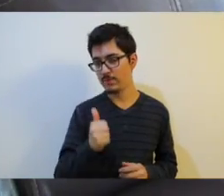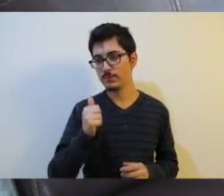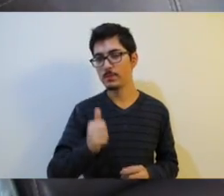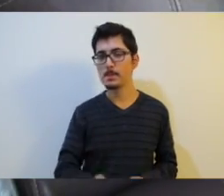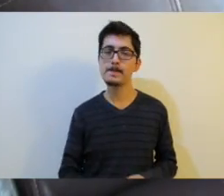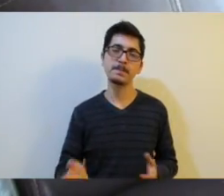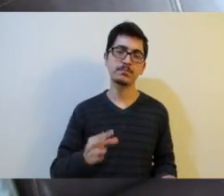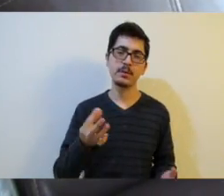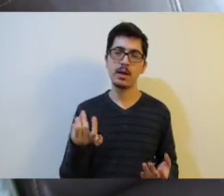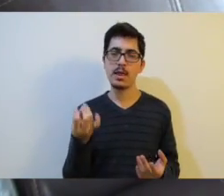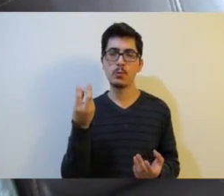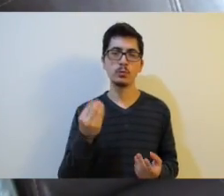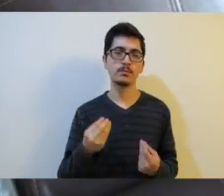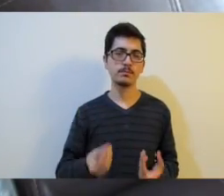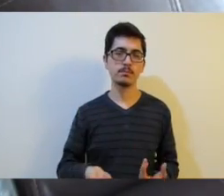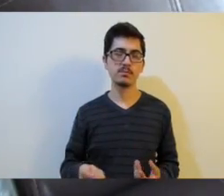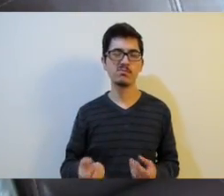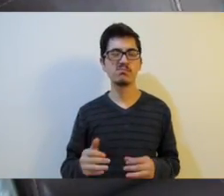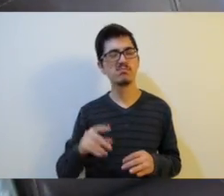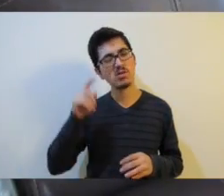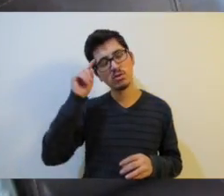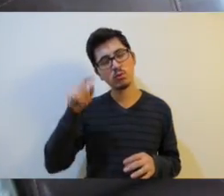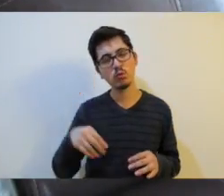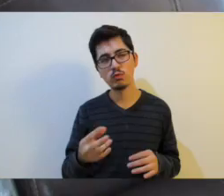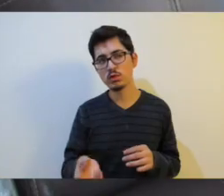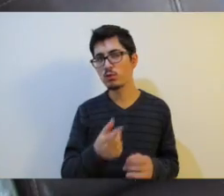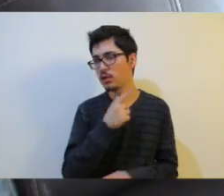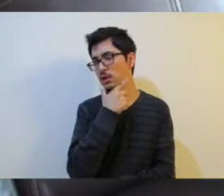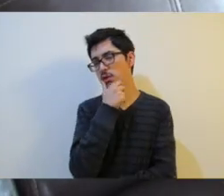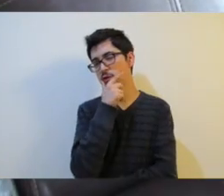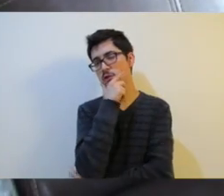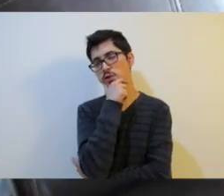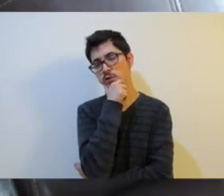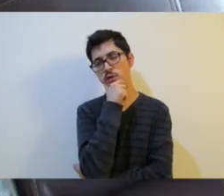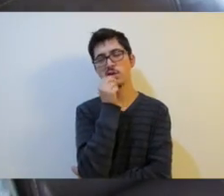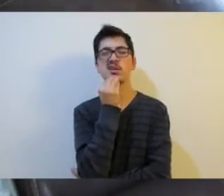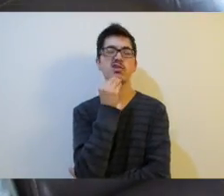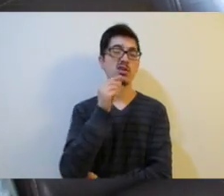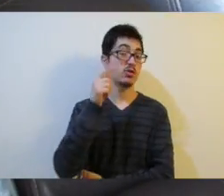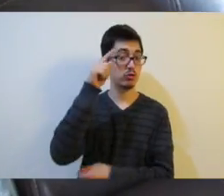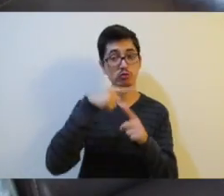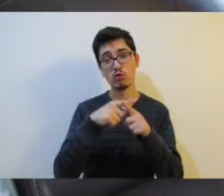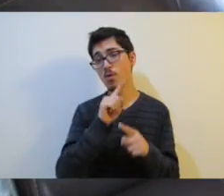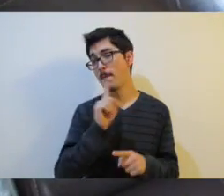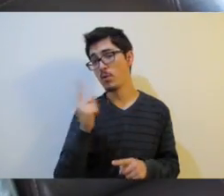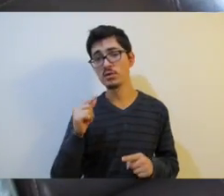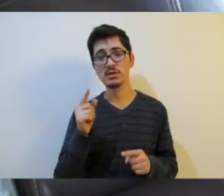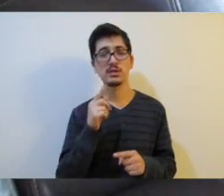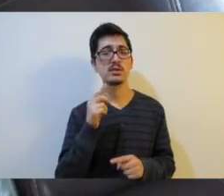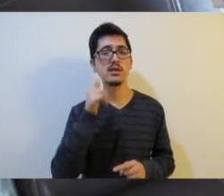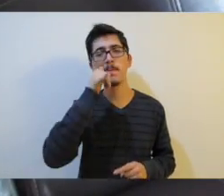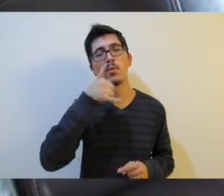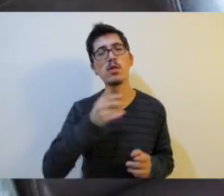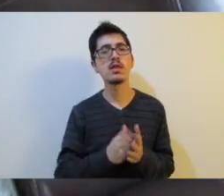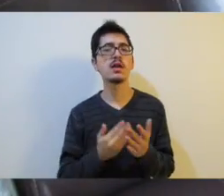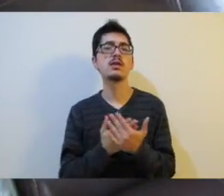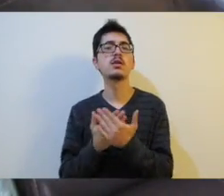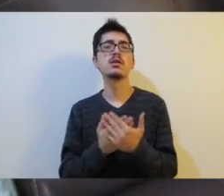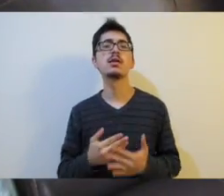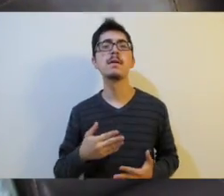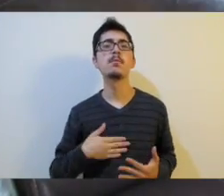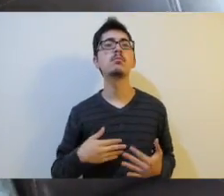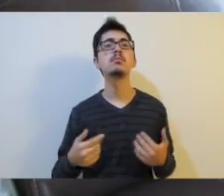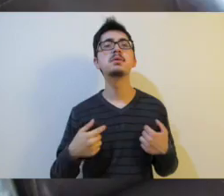universitaria, creo que me quedaría con este. Porque no dispongo de tanto tiempo como cuando tuve que leer este de forma un poco más apurada.